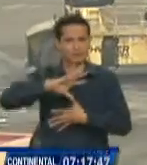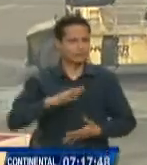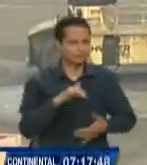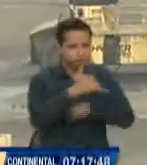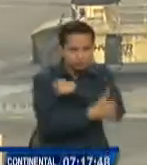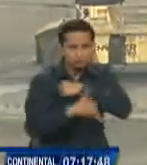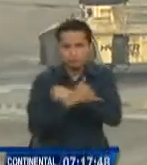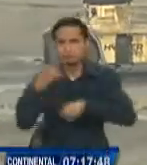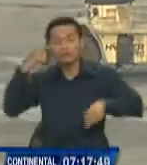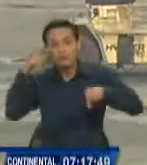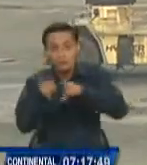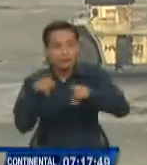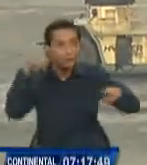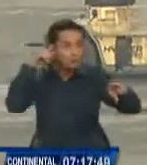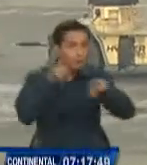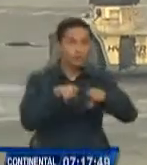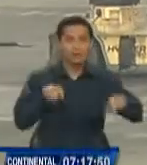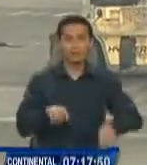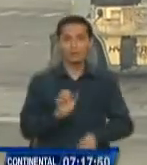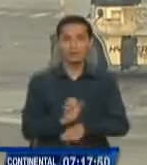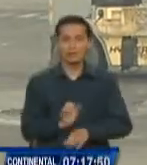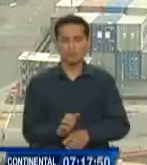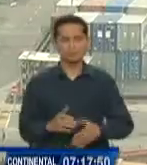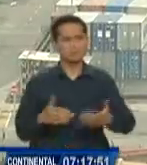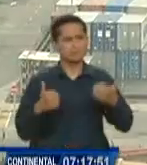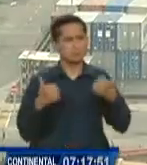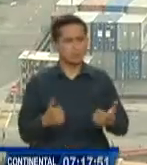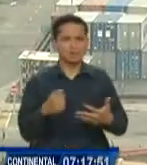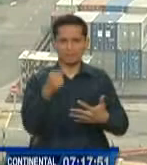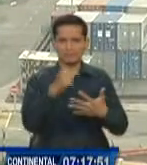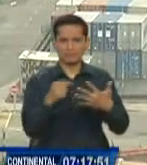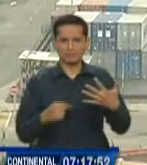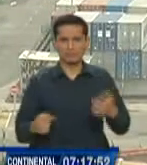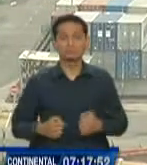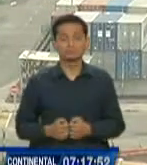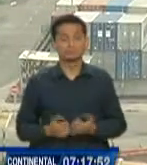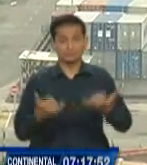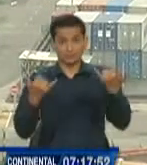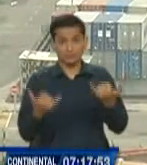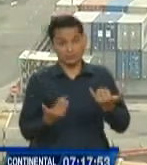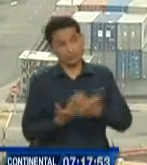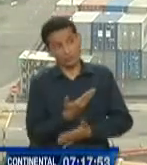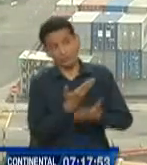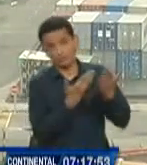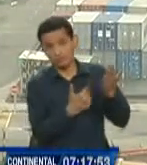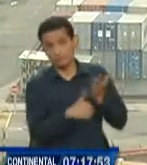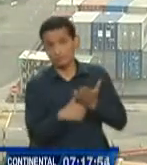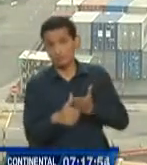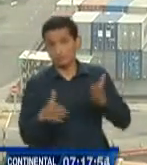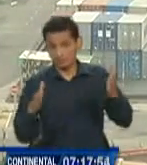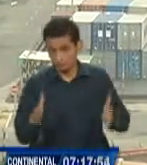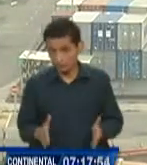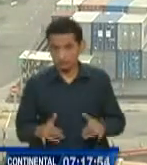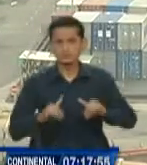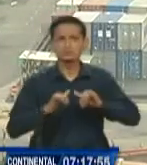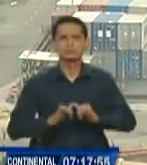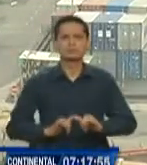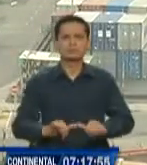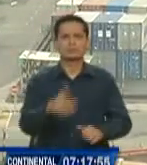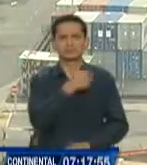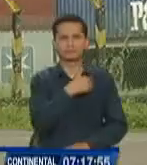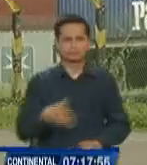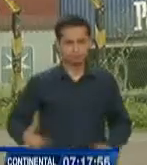a acuerdos que benefician a nuestra nación. Según el flamante ministro, continuará con la política comercial establecida por el presidente